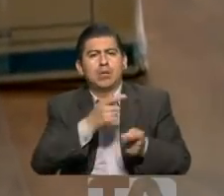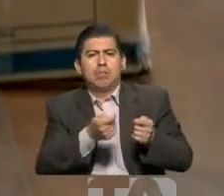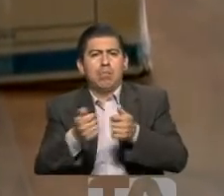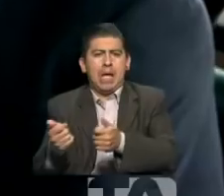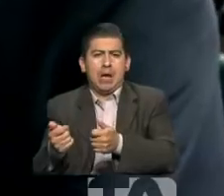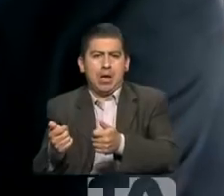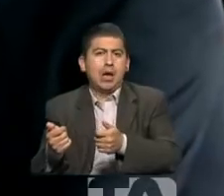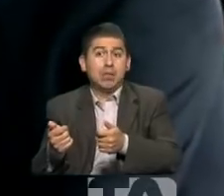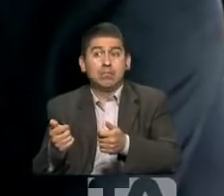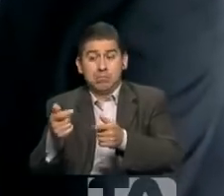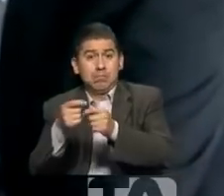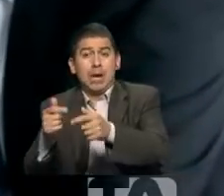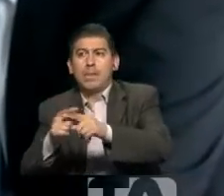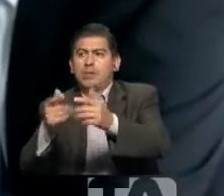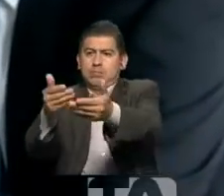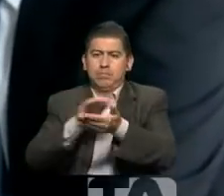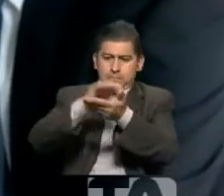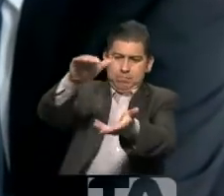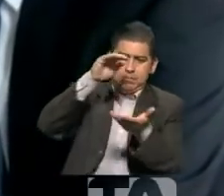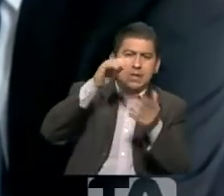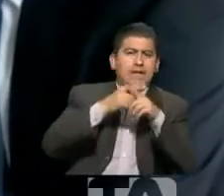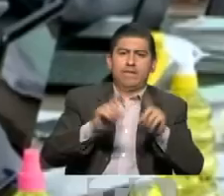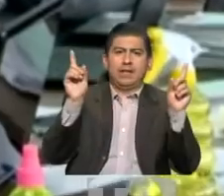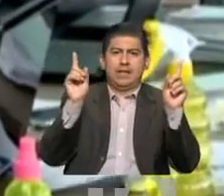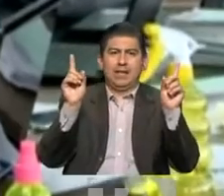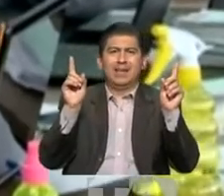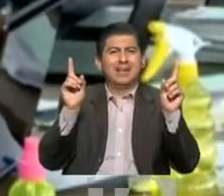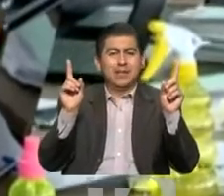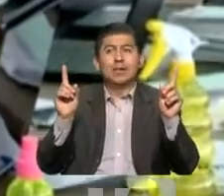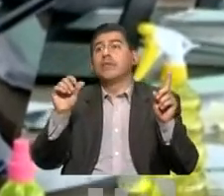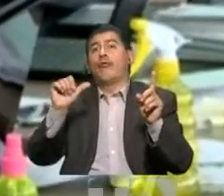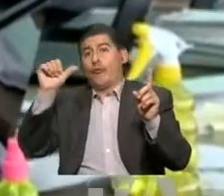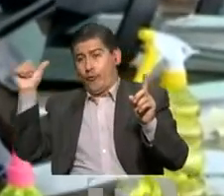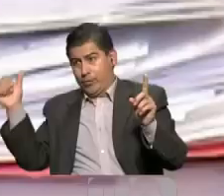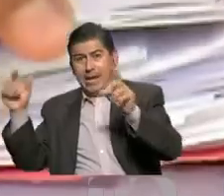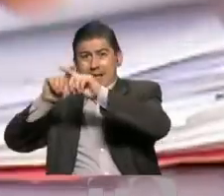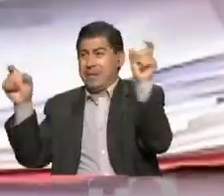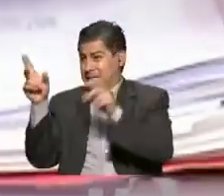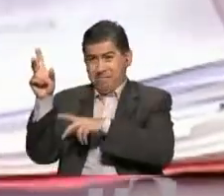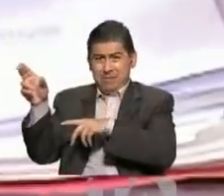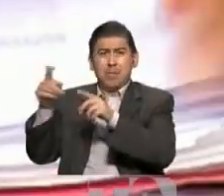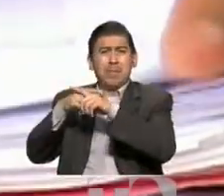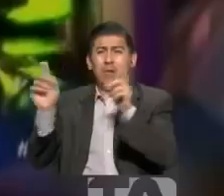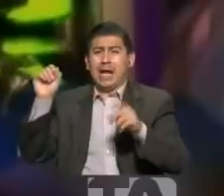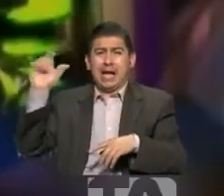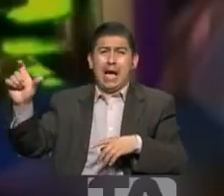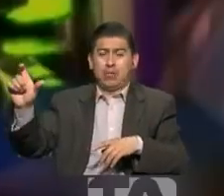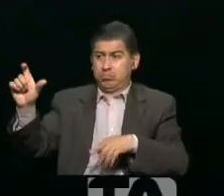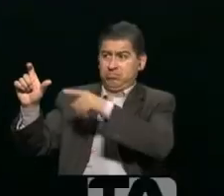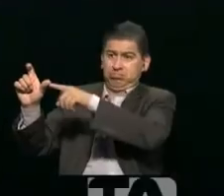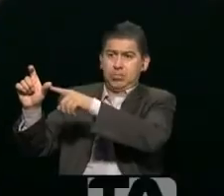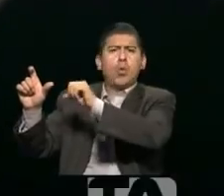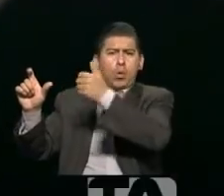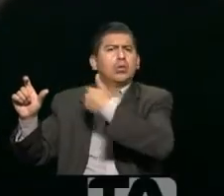un producto distinto al que recibió, que aceptó una oferta más cara de la misma empresa, Salumed S.A., que fue la